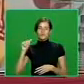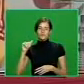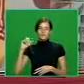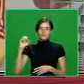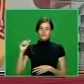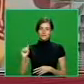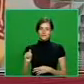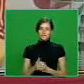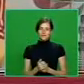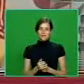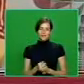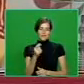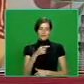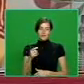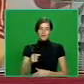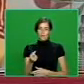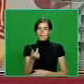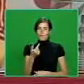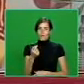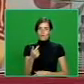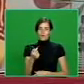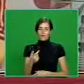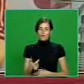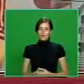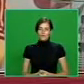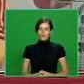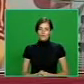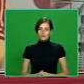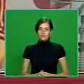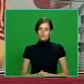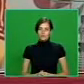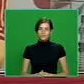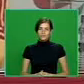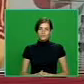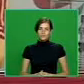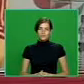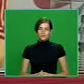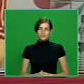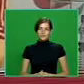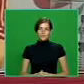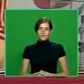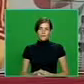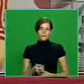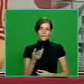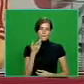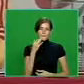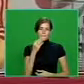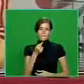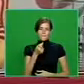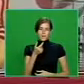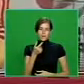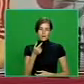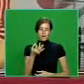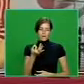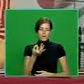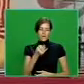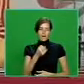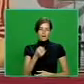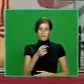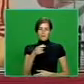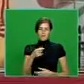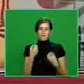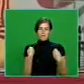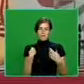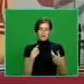insulsa de gente de poca monta de de gente verdaderamente que